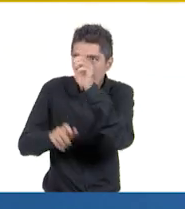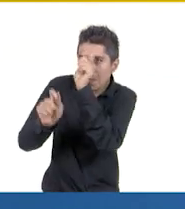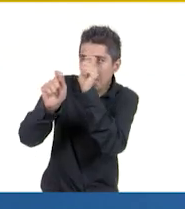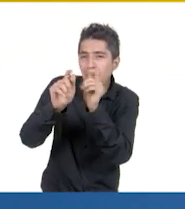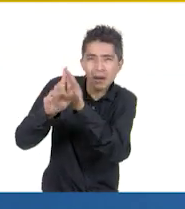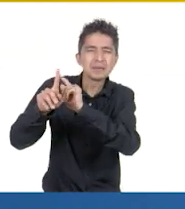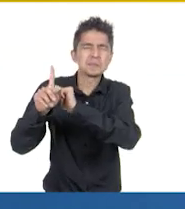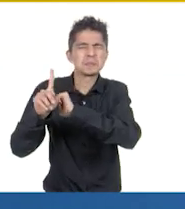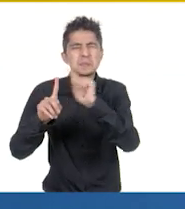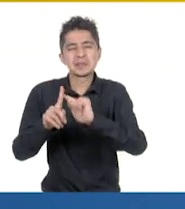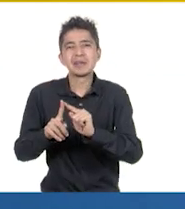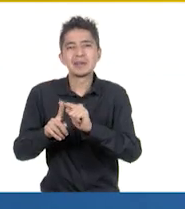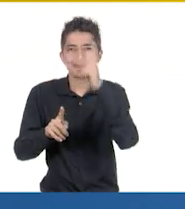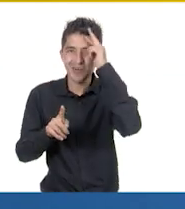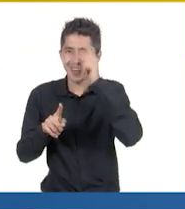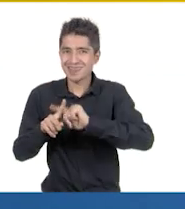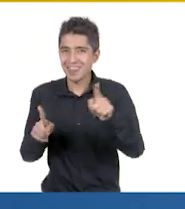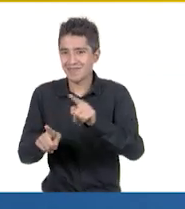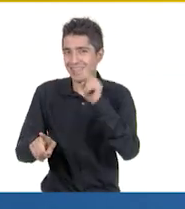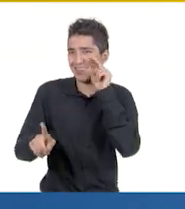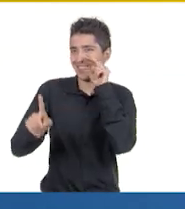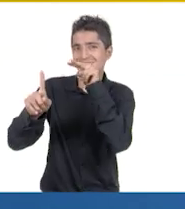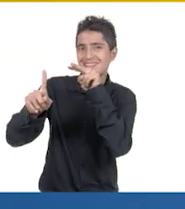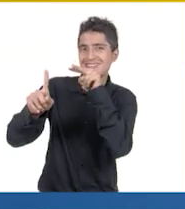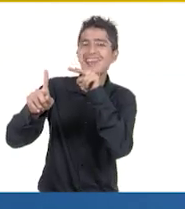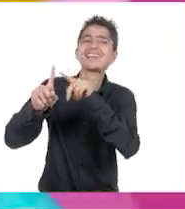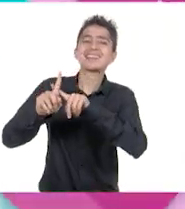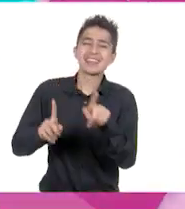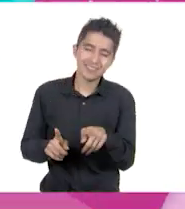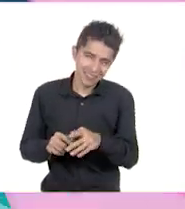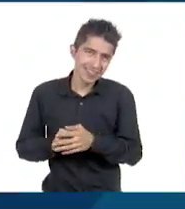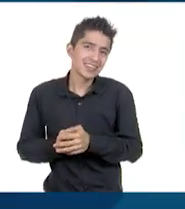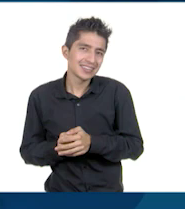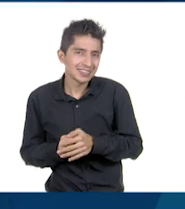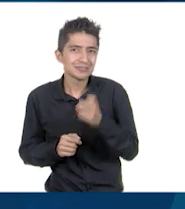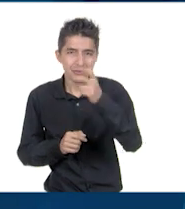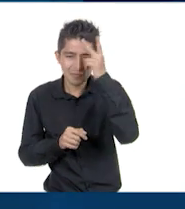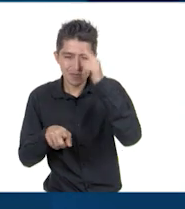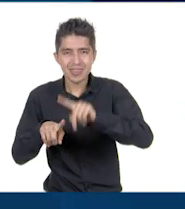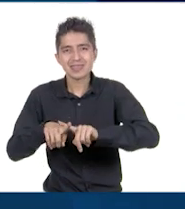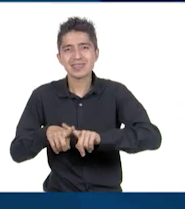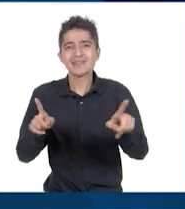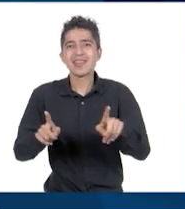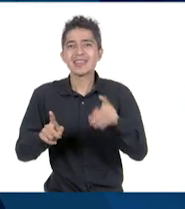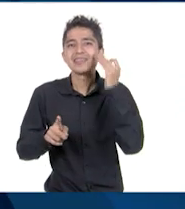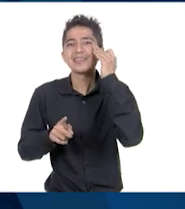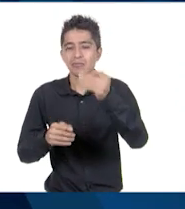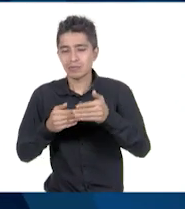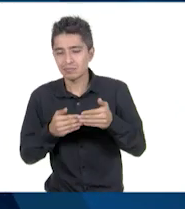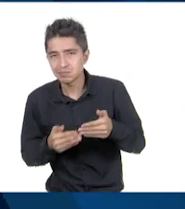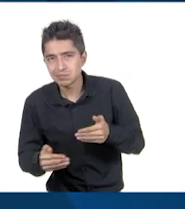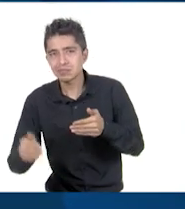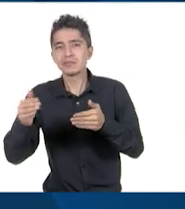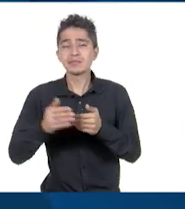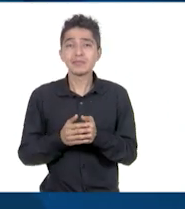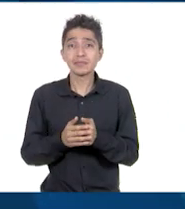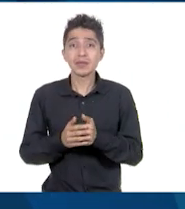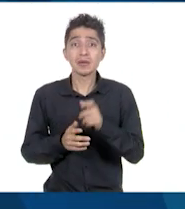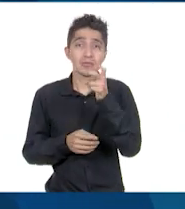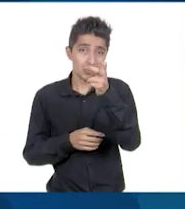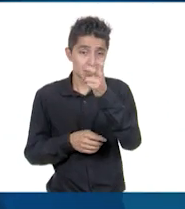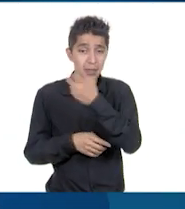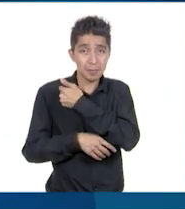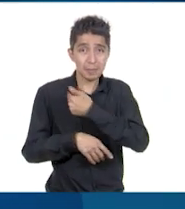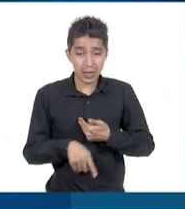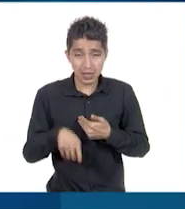Es decir, a Porfirio Díaz le toca un momento histórico completamente diferente. y por lo tanto, en su periodo presidencial,